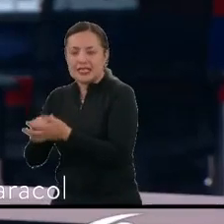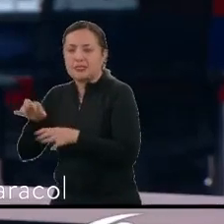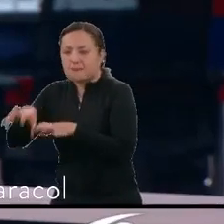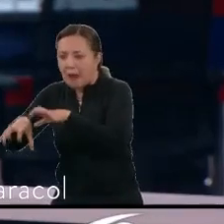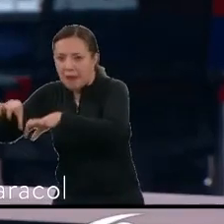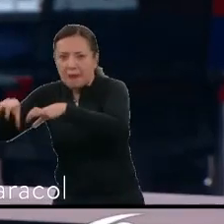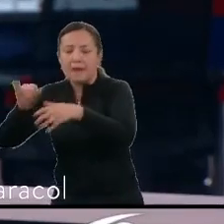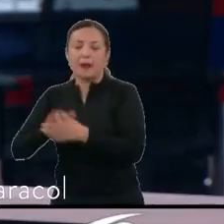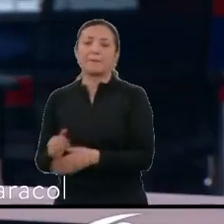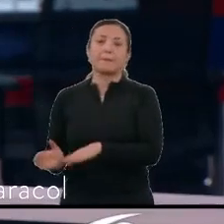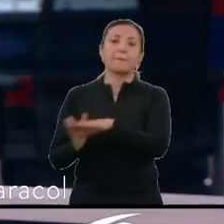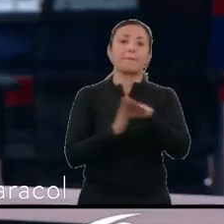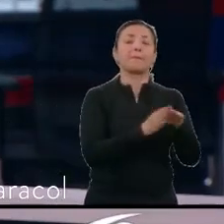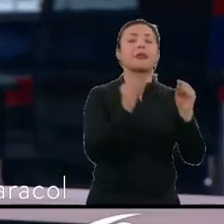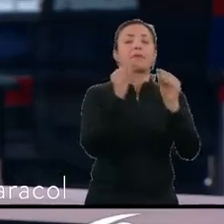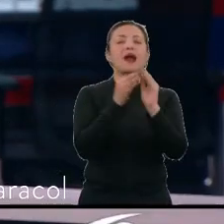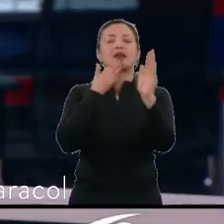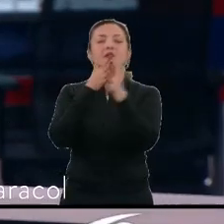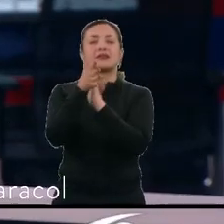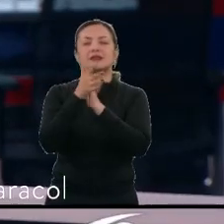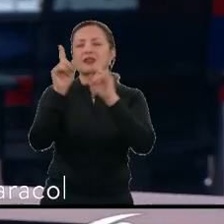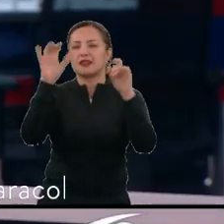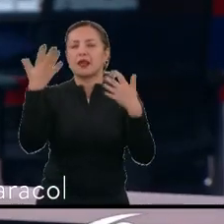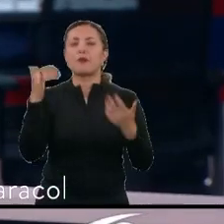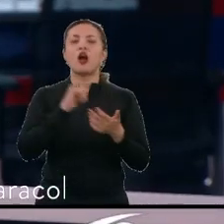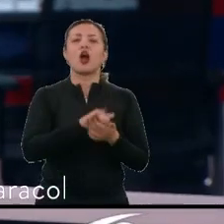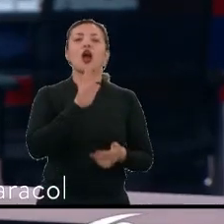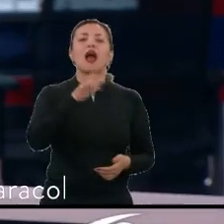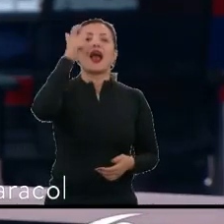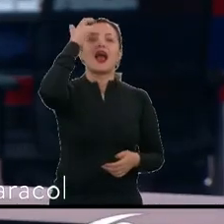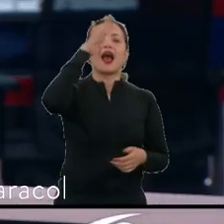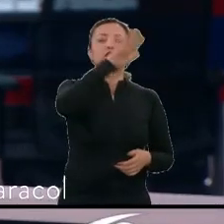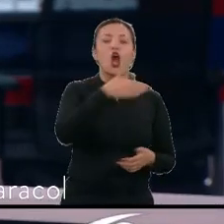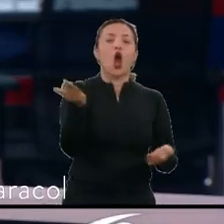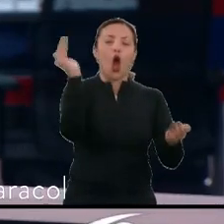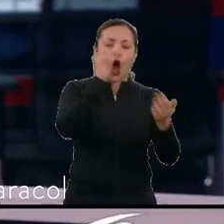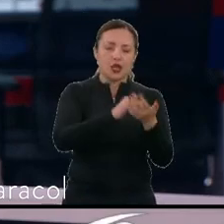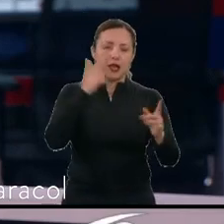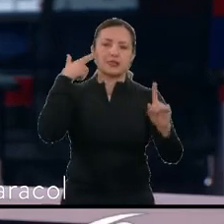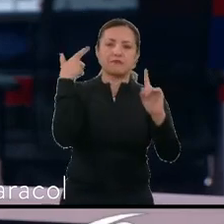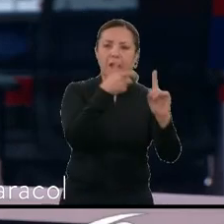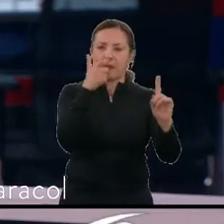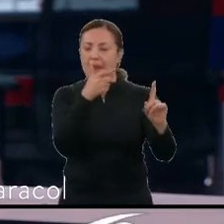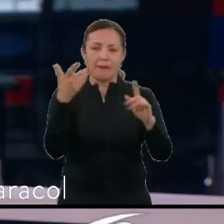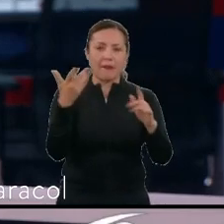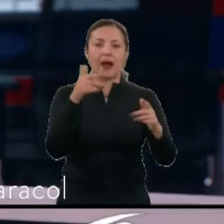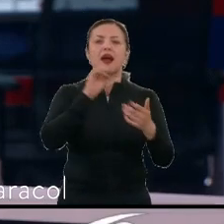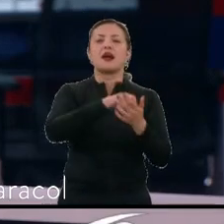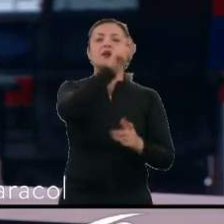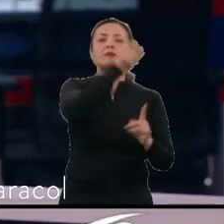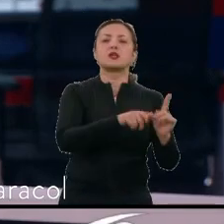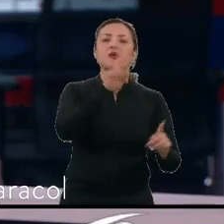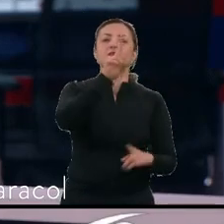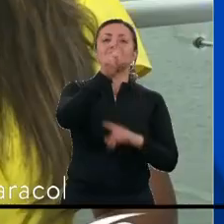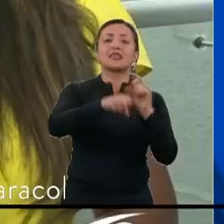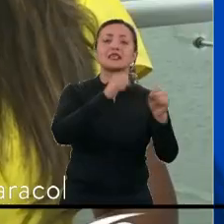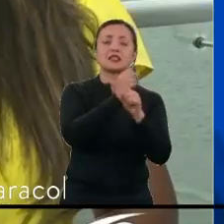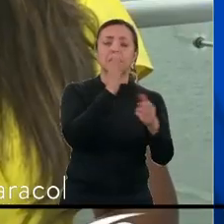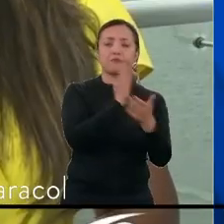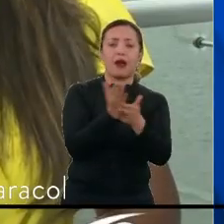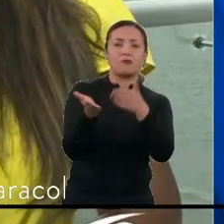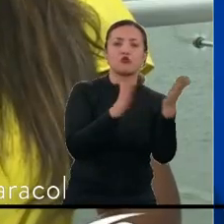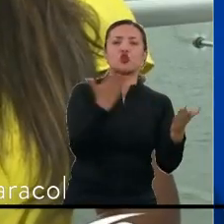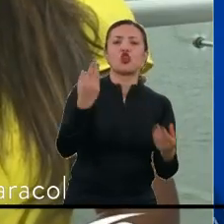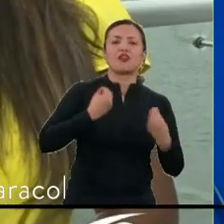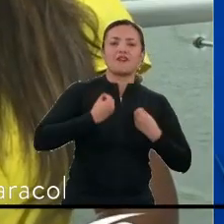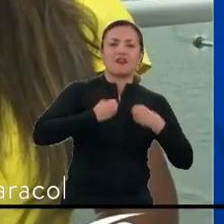En otros temas, un nuevo caso de sicariato se presentó en la ciudad de Cartagena. Esta vez la víctima fue un joven de 26 años quien vivía en un barrio del sur